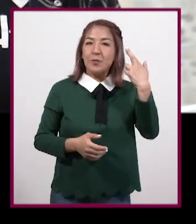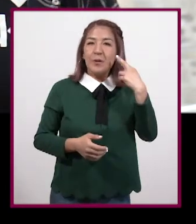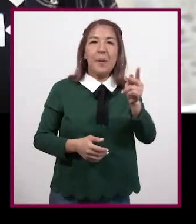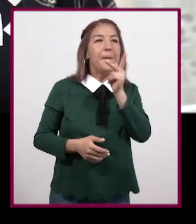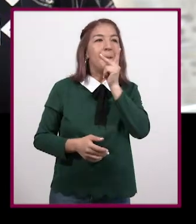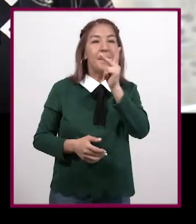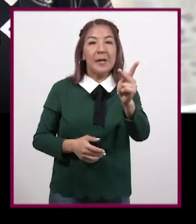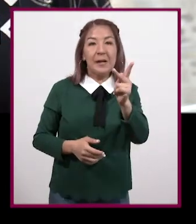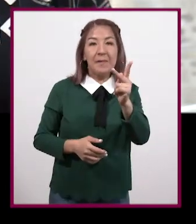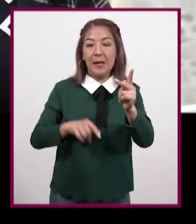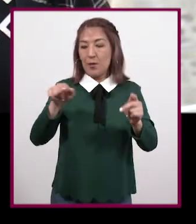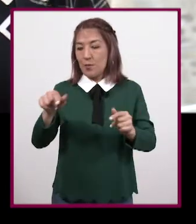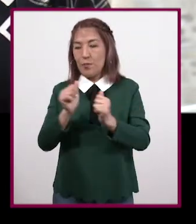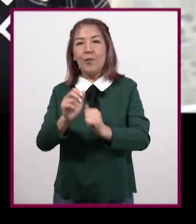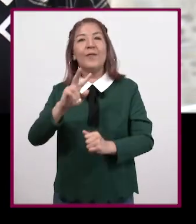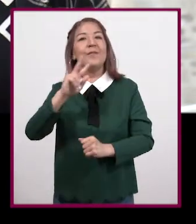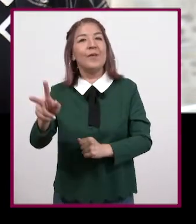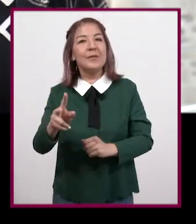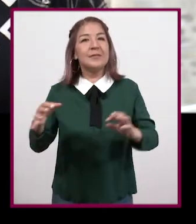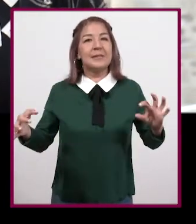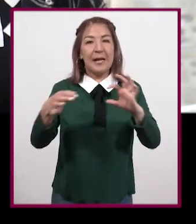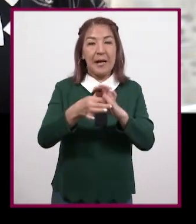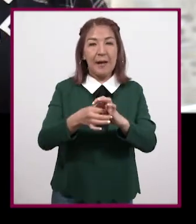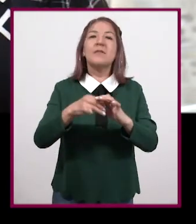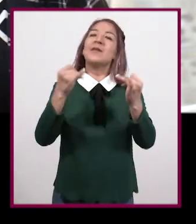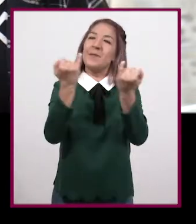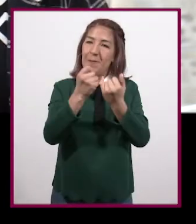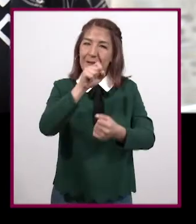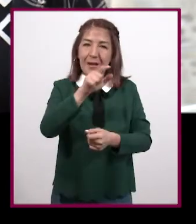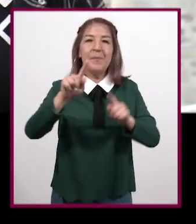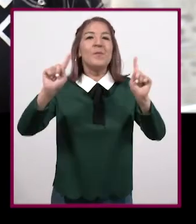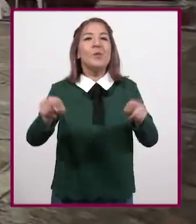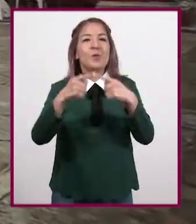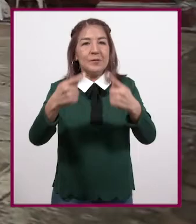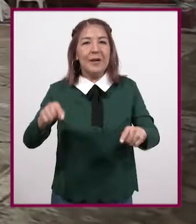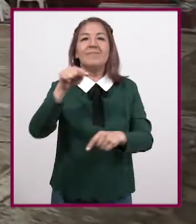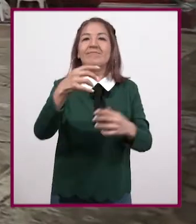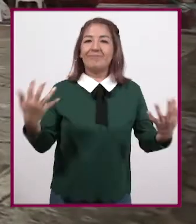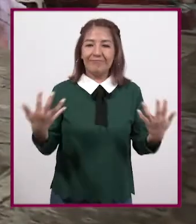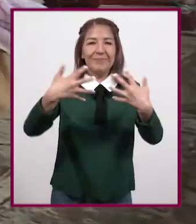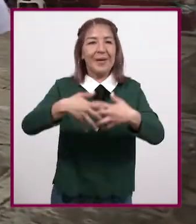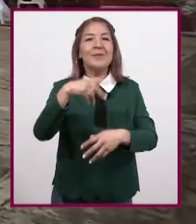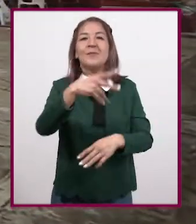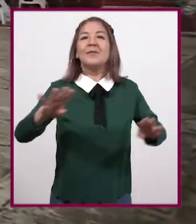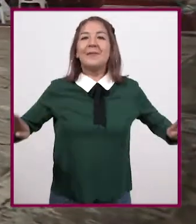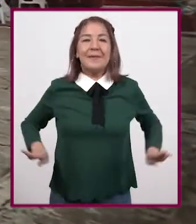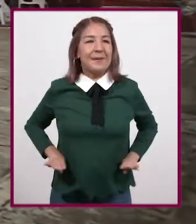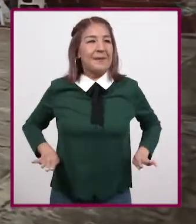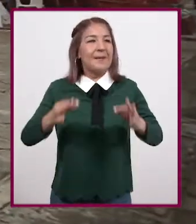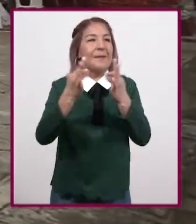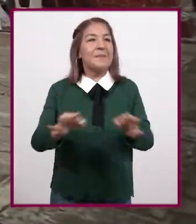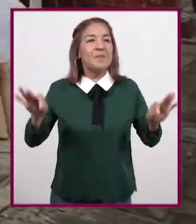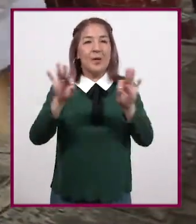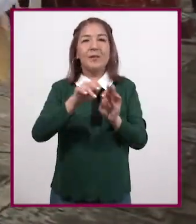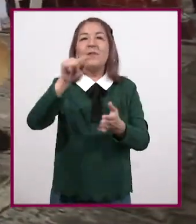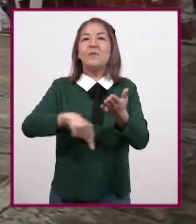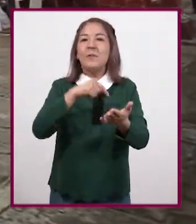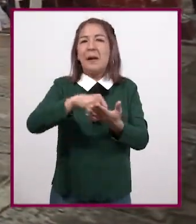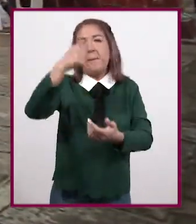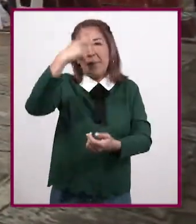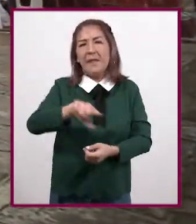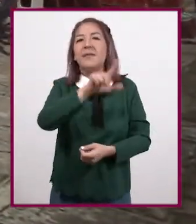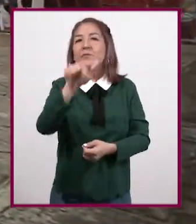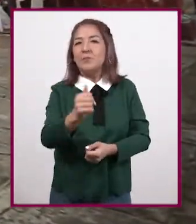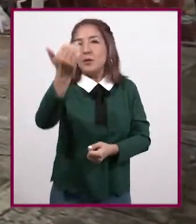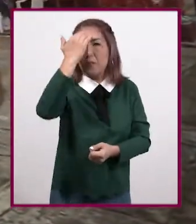sonoridad y la palabra. La música, por supuesto, también es parte fundamental de un